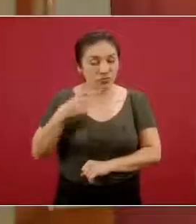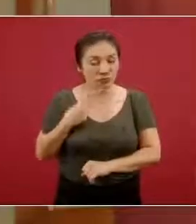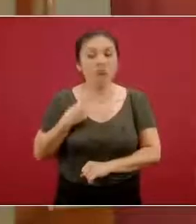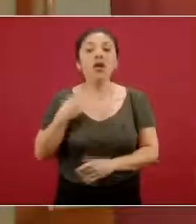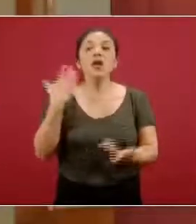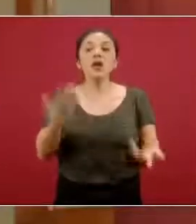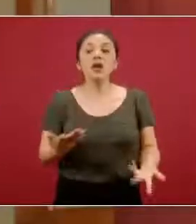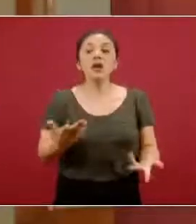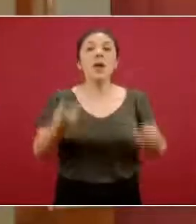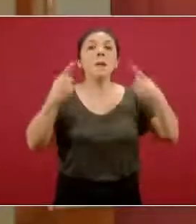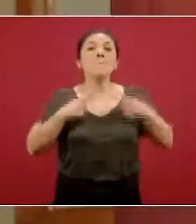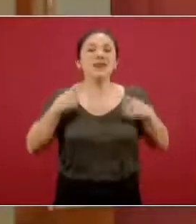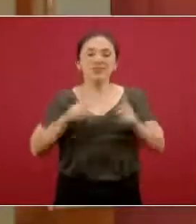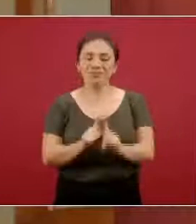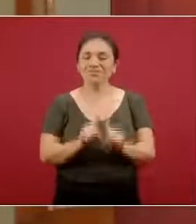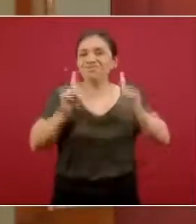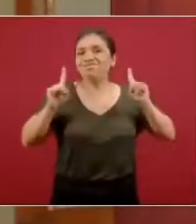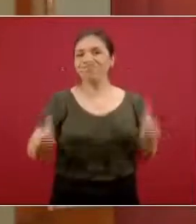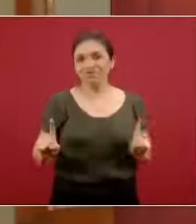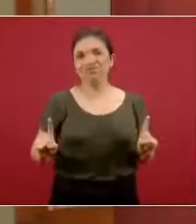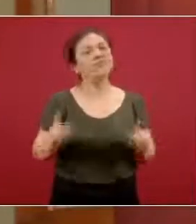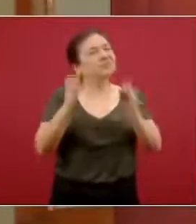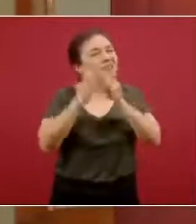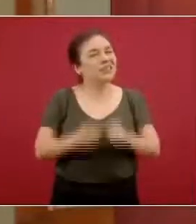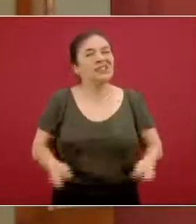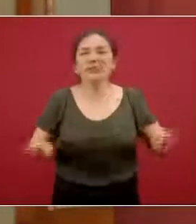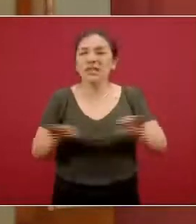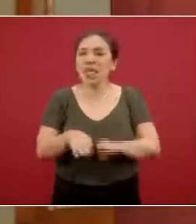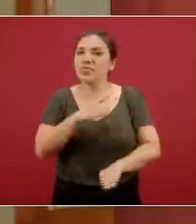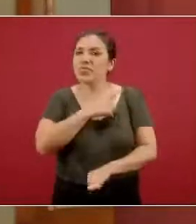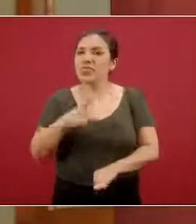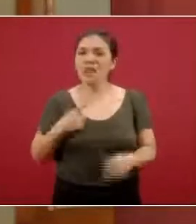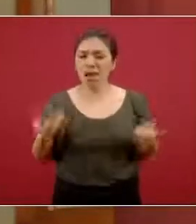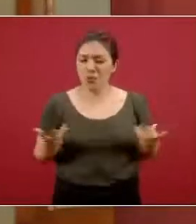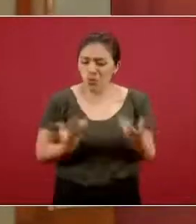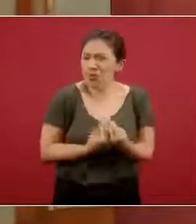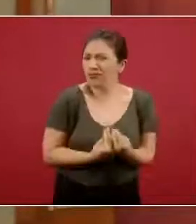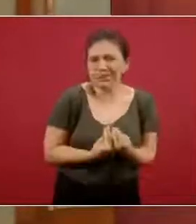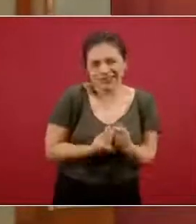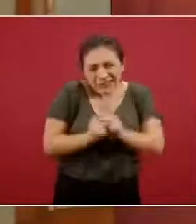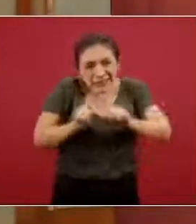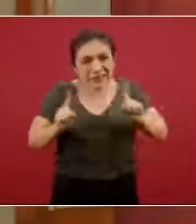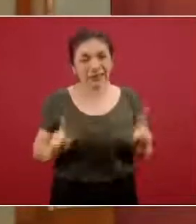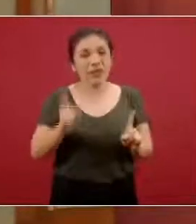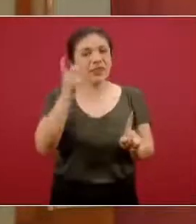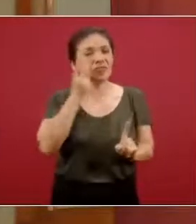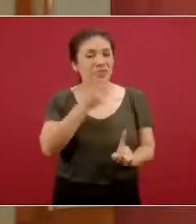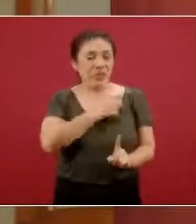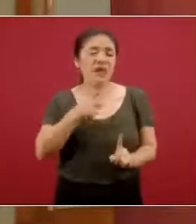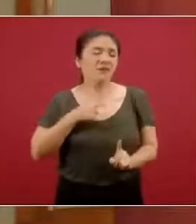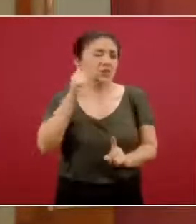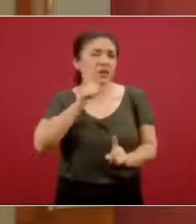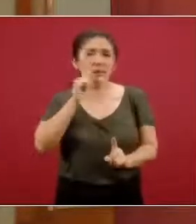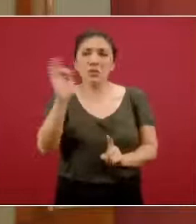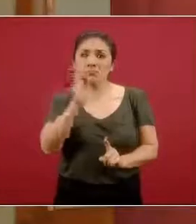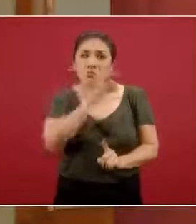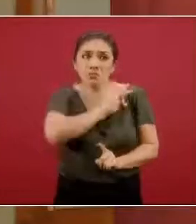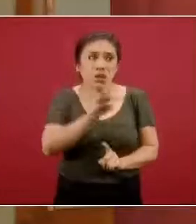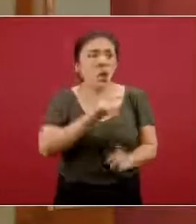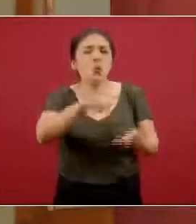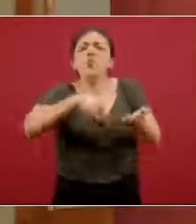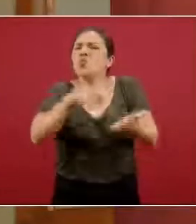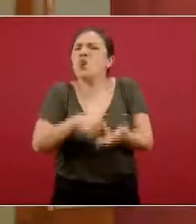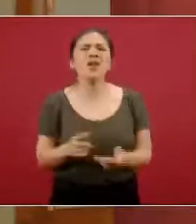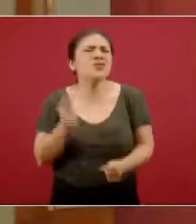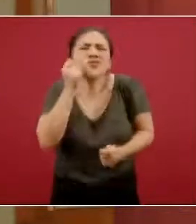codo, la sana distancia, que es de las medidas más importantes, que siempre que podamos guardar la sana distancia independientemente del